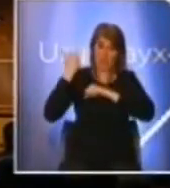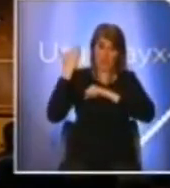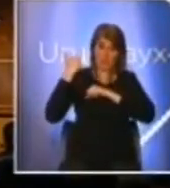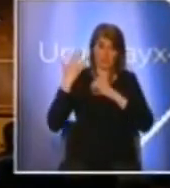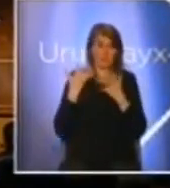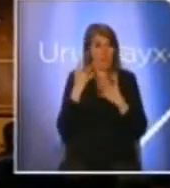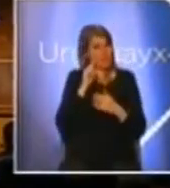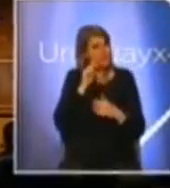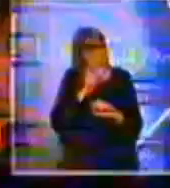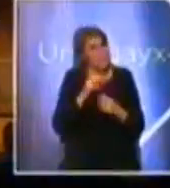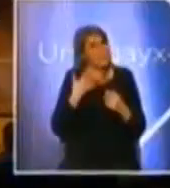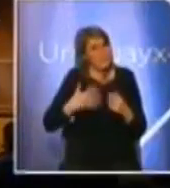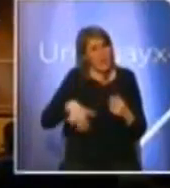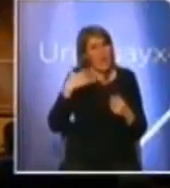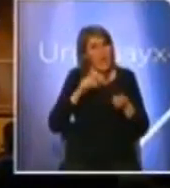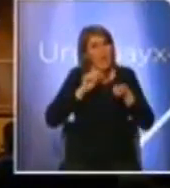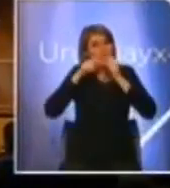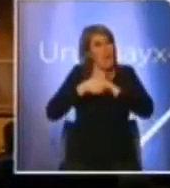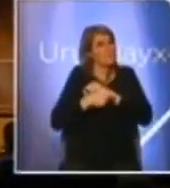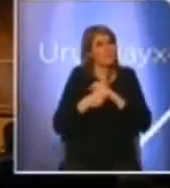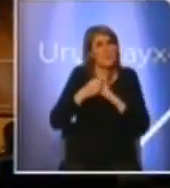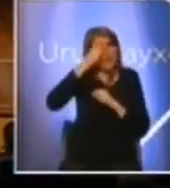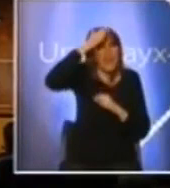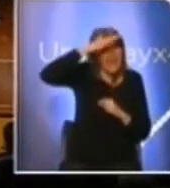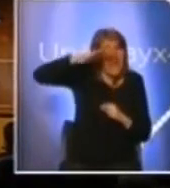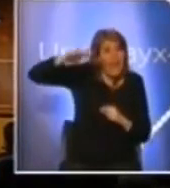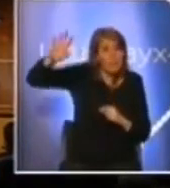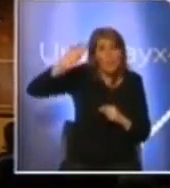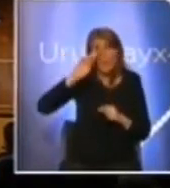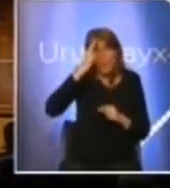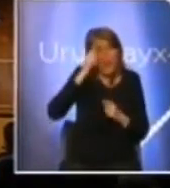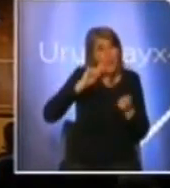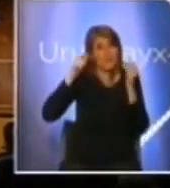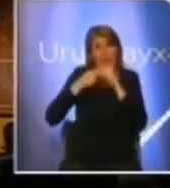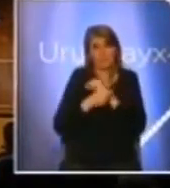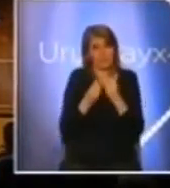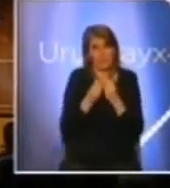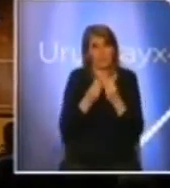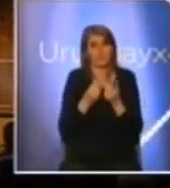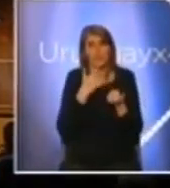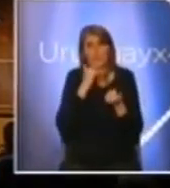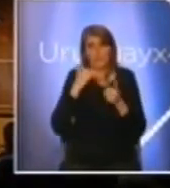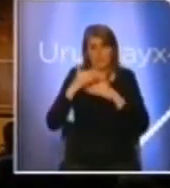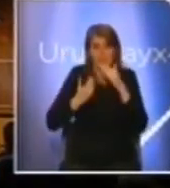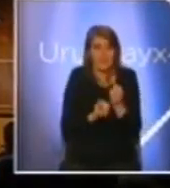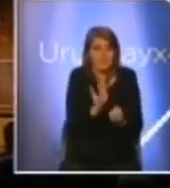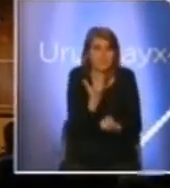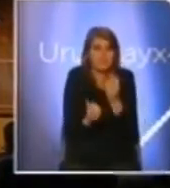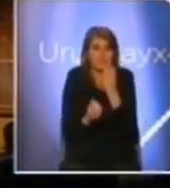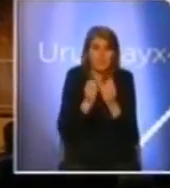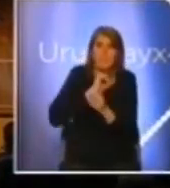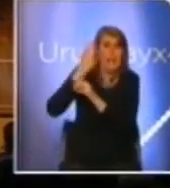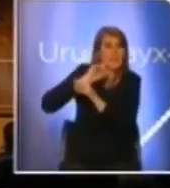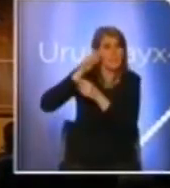Una transformación impresionante en el campo uruguayo. Las exportaciones de granos crecieron varias veces,